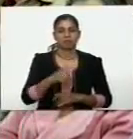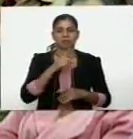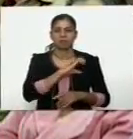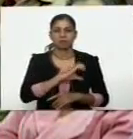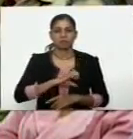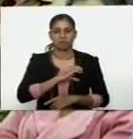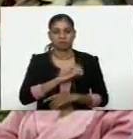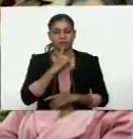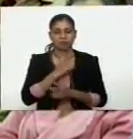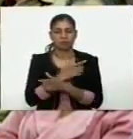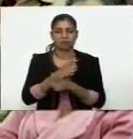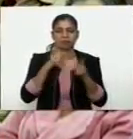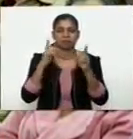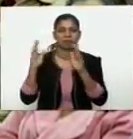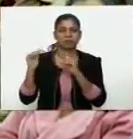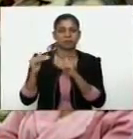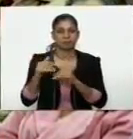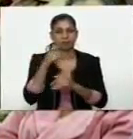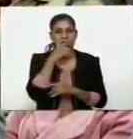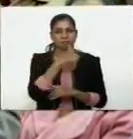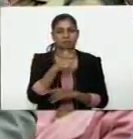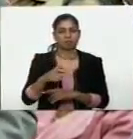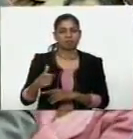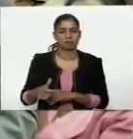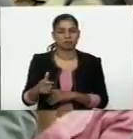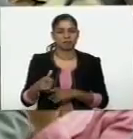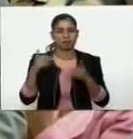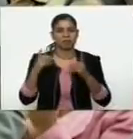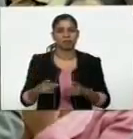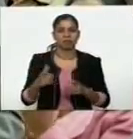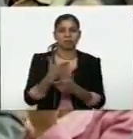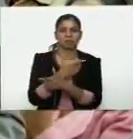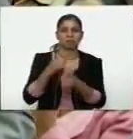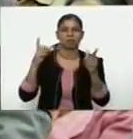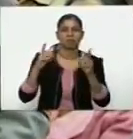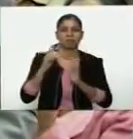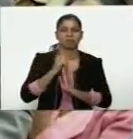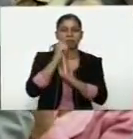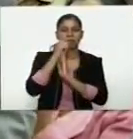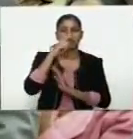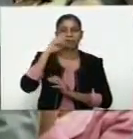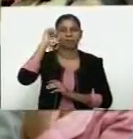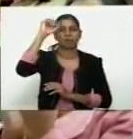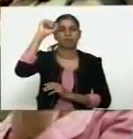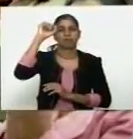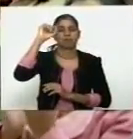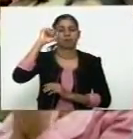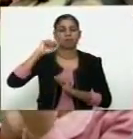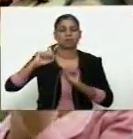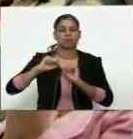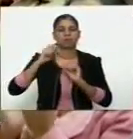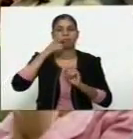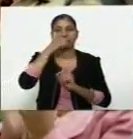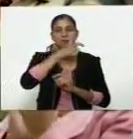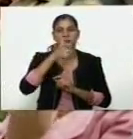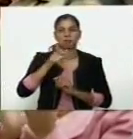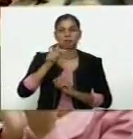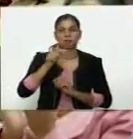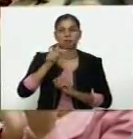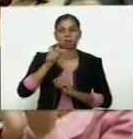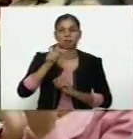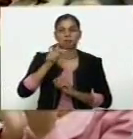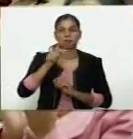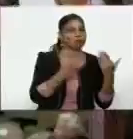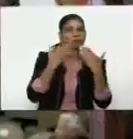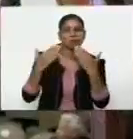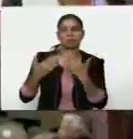emancipación y es esperanza para un pueblo que decidió ser libre de las manos del presidente Nicolás Maduro y que sin duda alguna triunfará frente a lo que significa